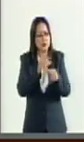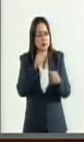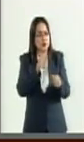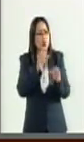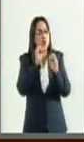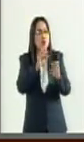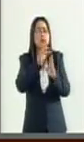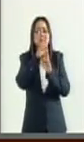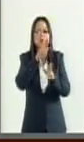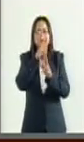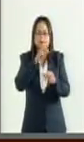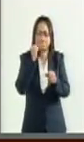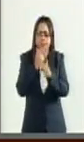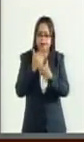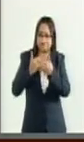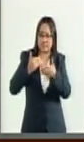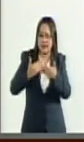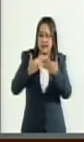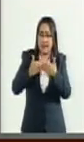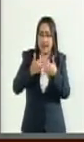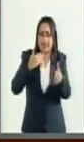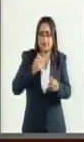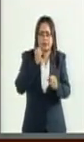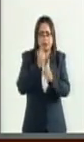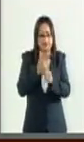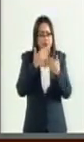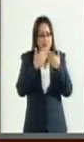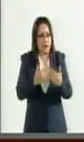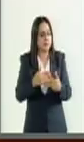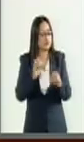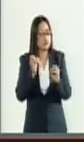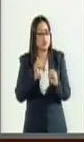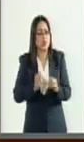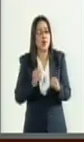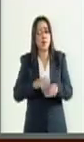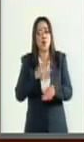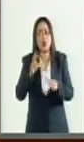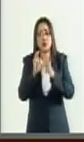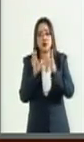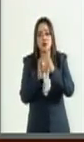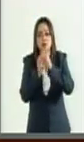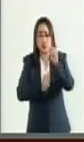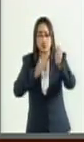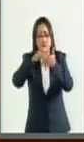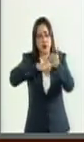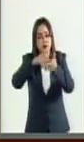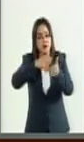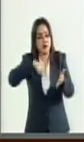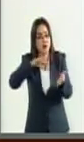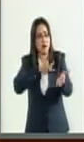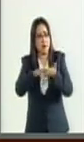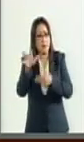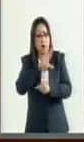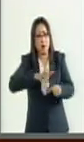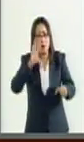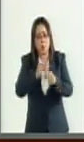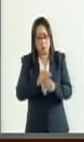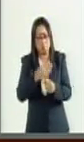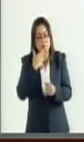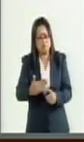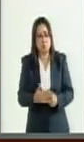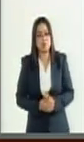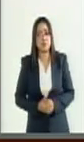solución temprana a estos. De tal manera que esa reforma constitucional la apoyamos de manera